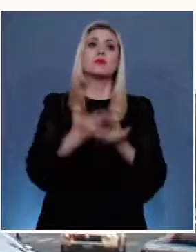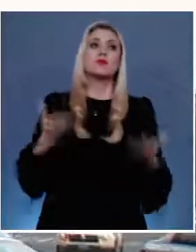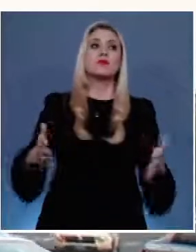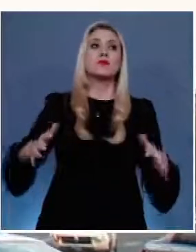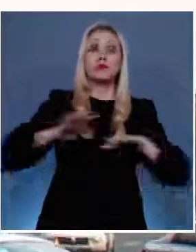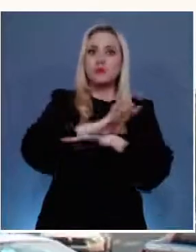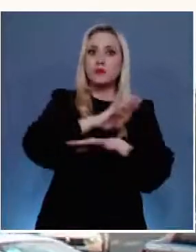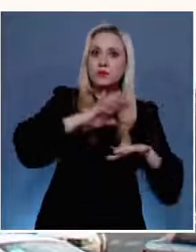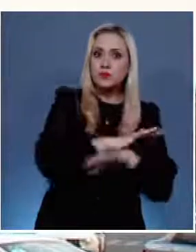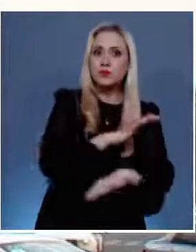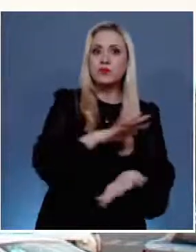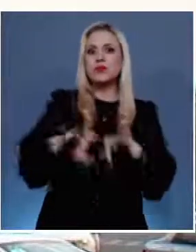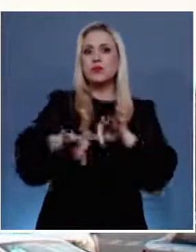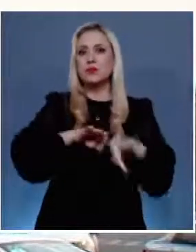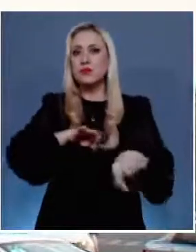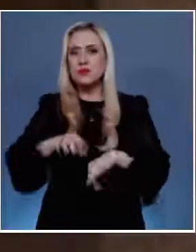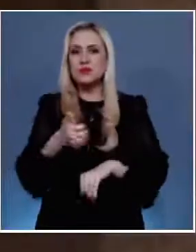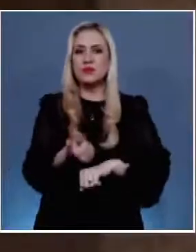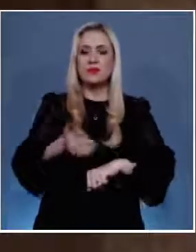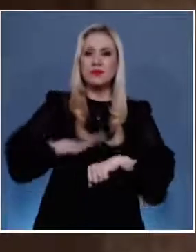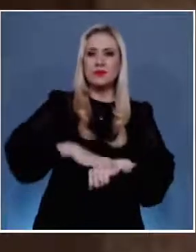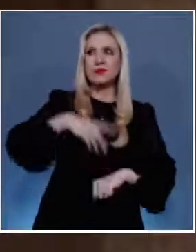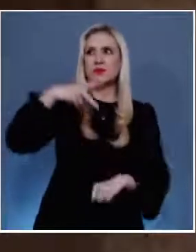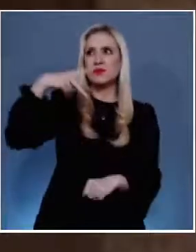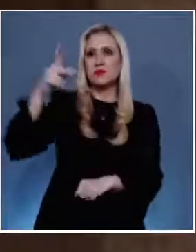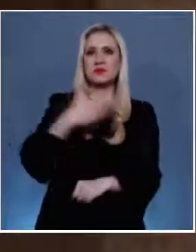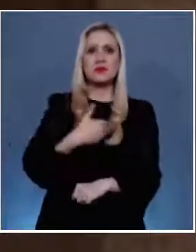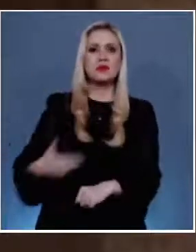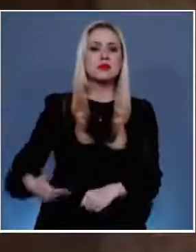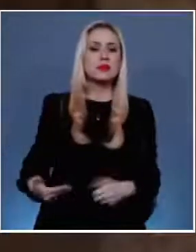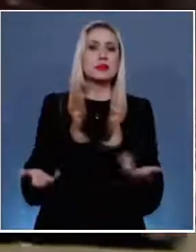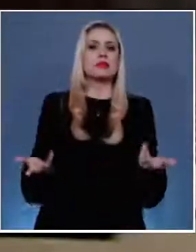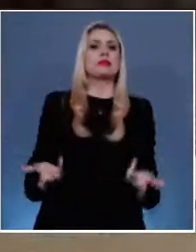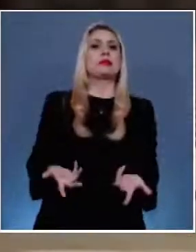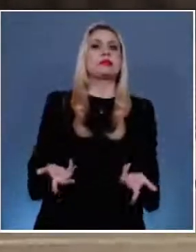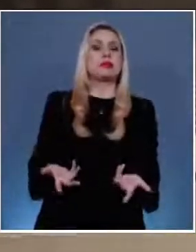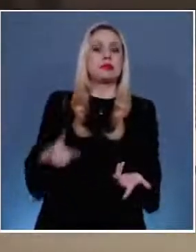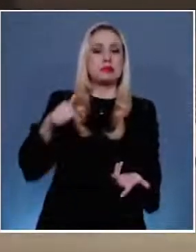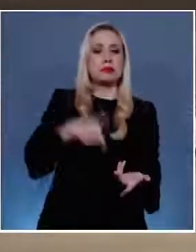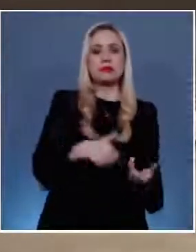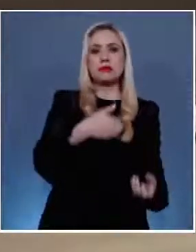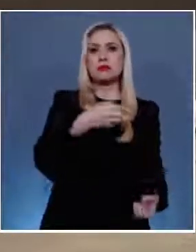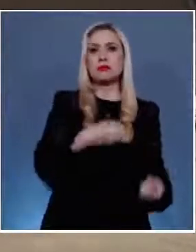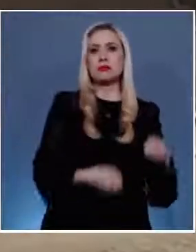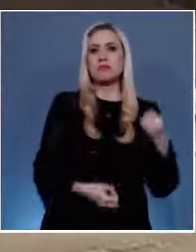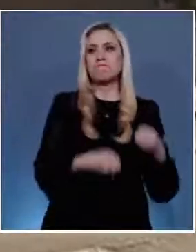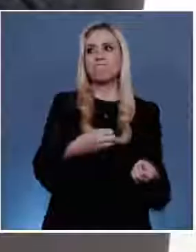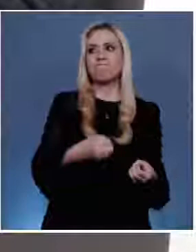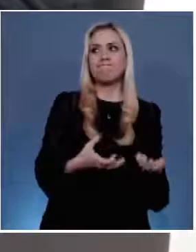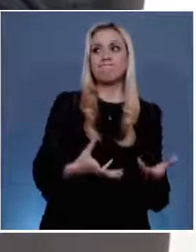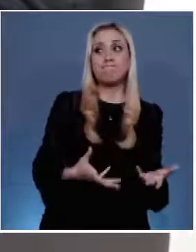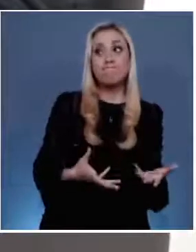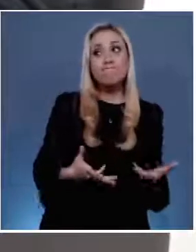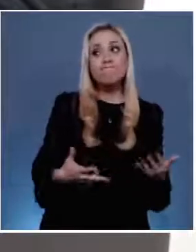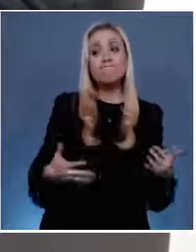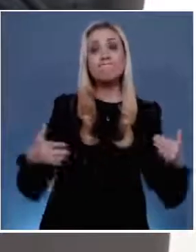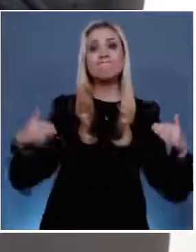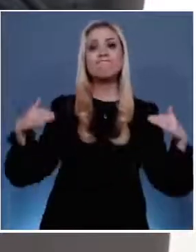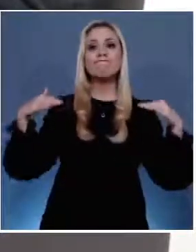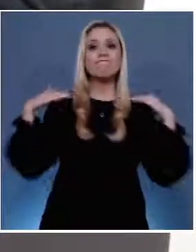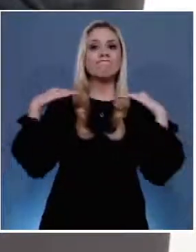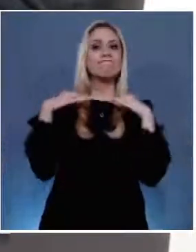Poder Ejecutivo es un obstáculo para que el judicial sea un factor total de equilibrio. Pero